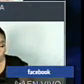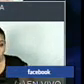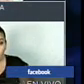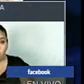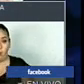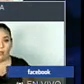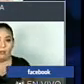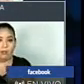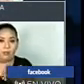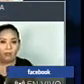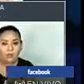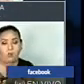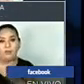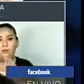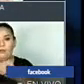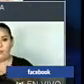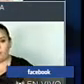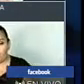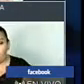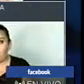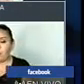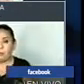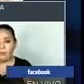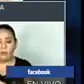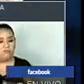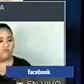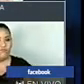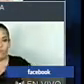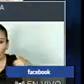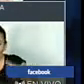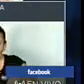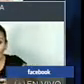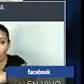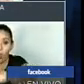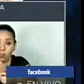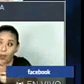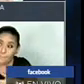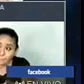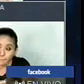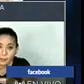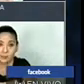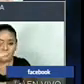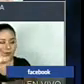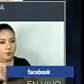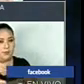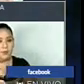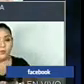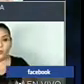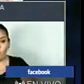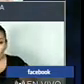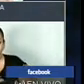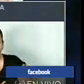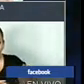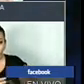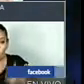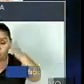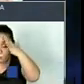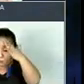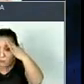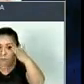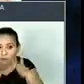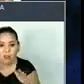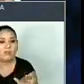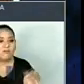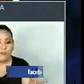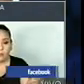la deuda del país y por eso no estarían dispuestos a dar sus votos. Por supuesto, nosotros estamos al pendiente de la